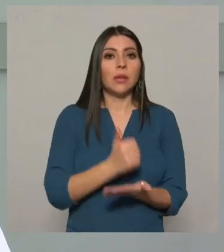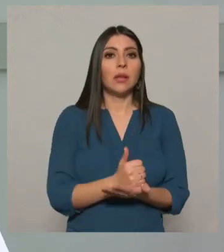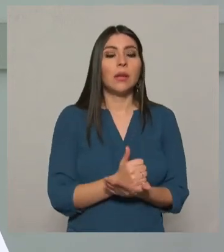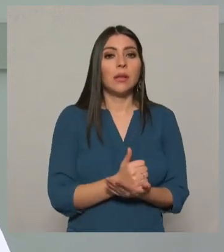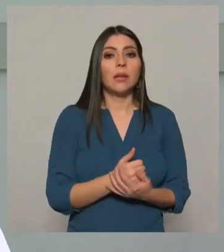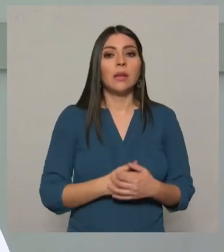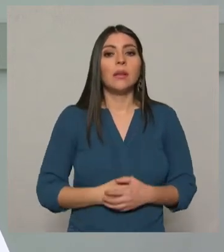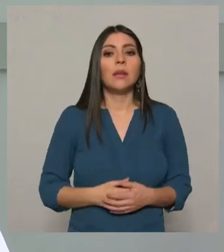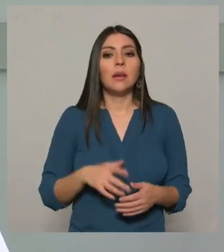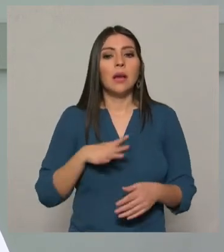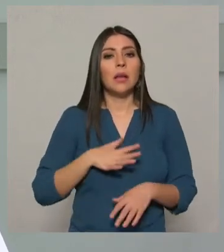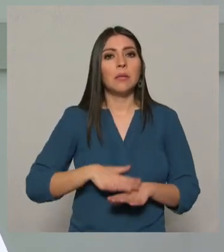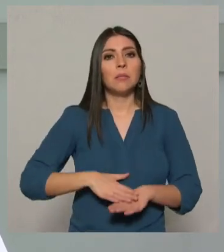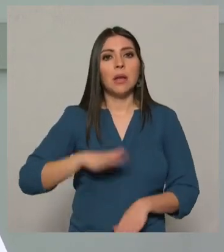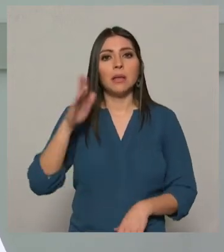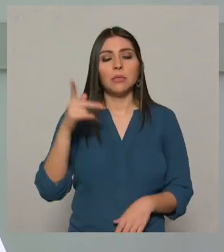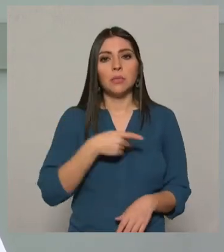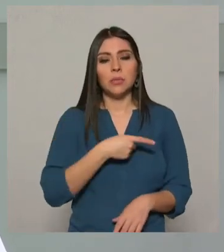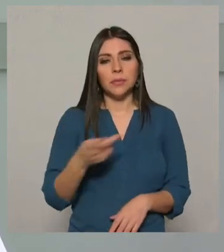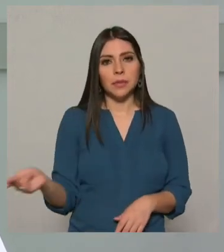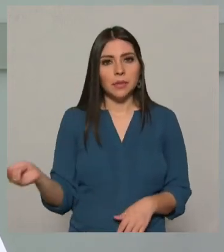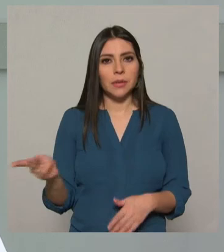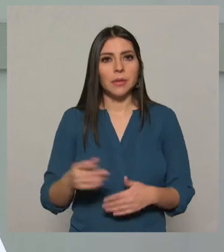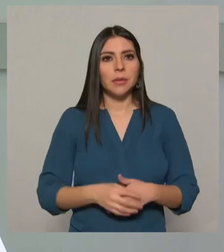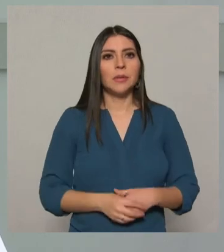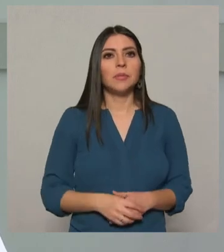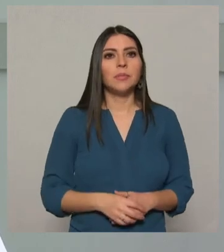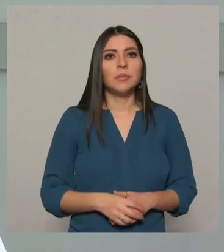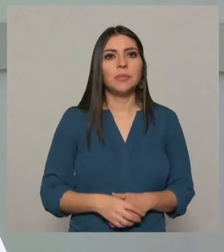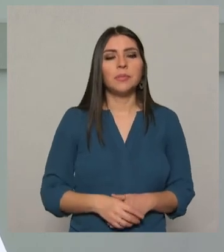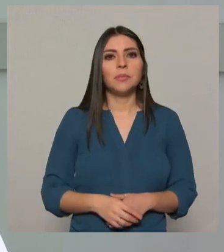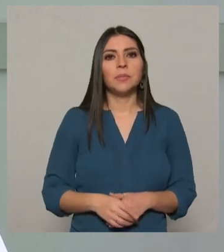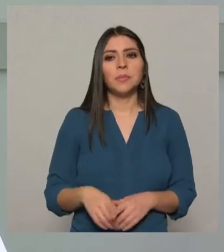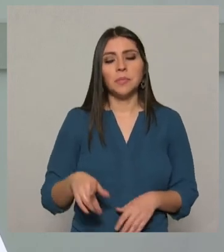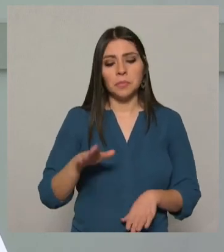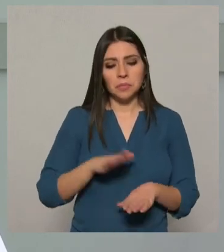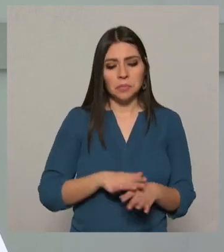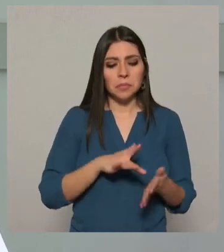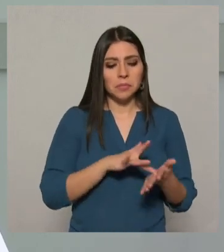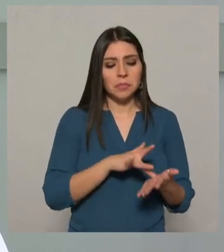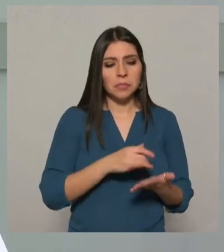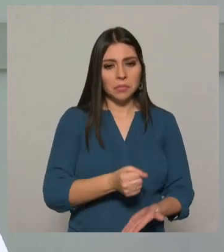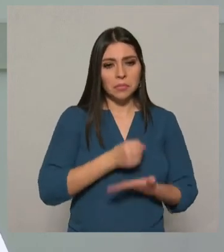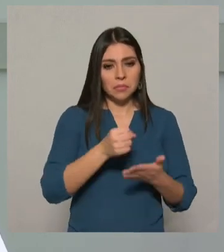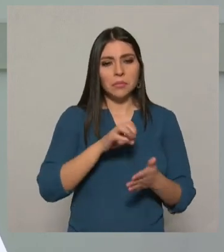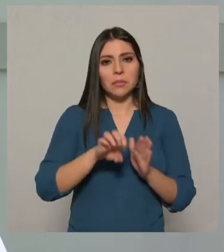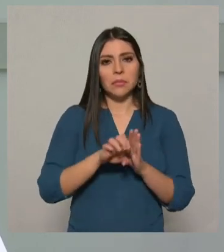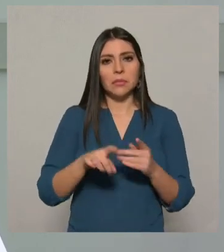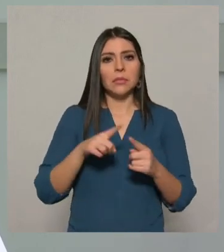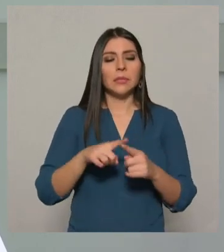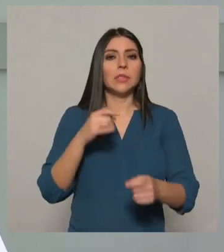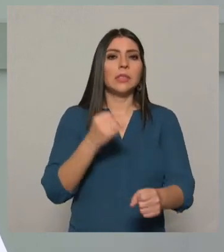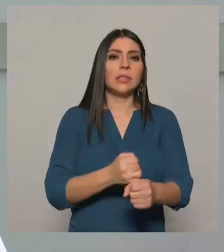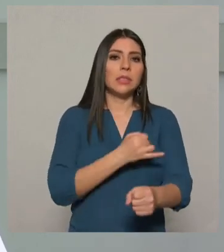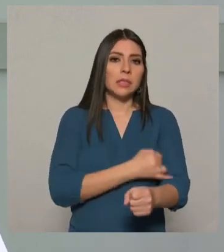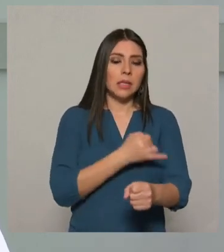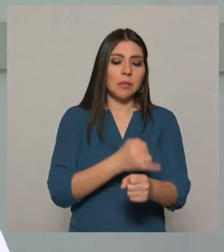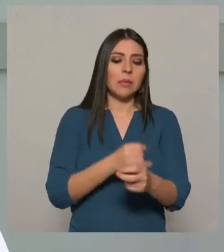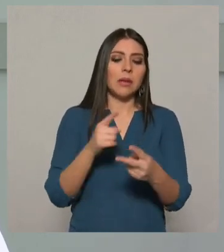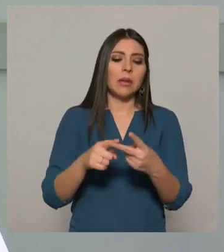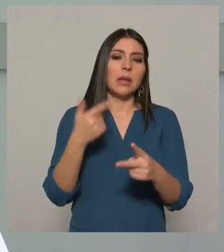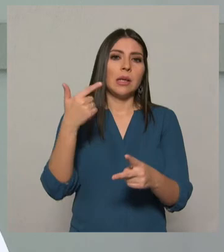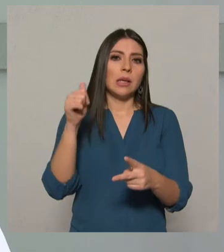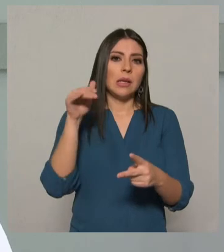mayor índice de pobreza. Se ha señalado un incremento en la asignación presupuestal para casos como Iztapalapa, Gustavo Madero, Álvaro Obregón, que